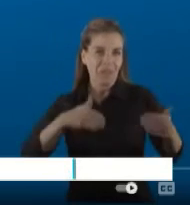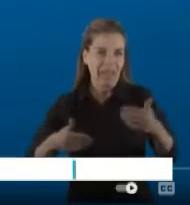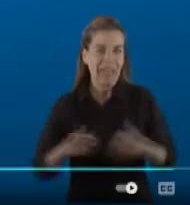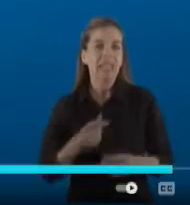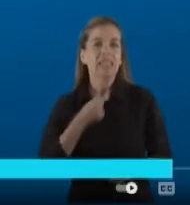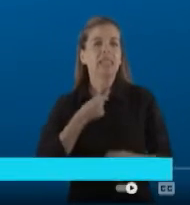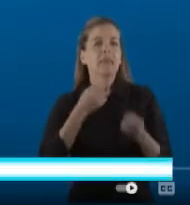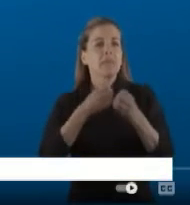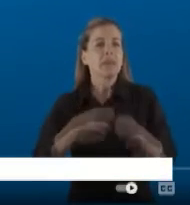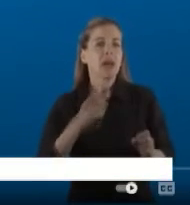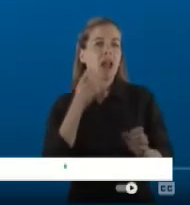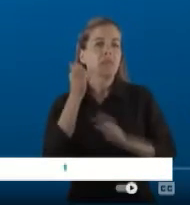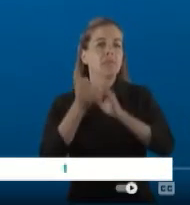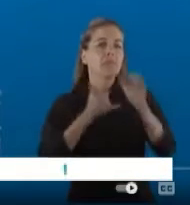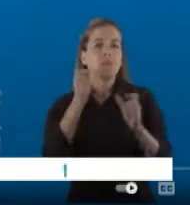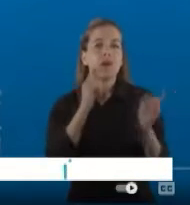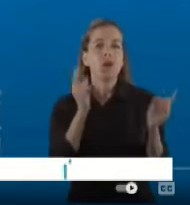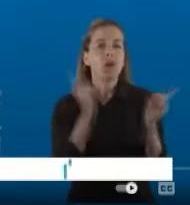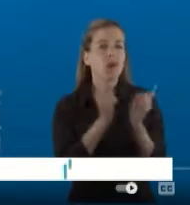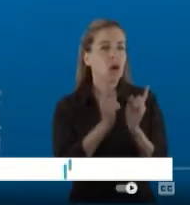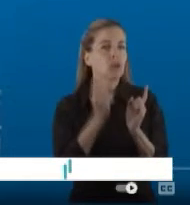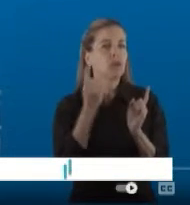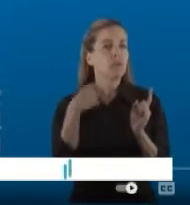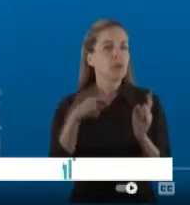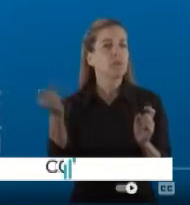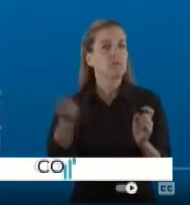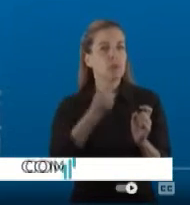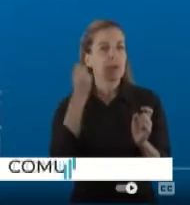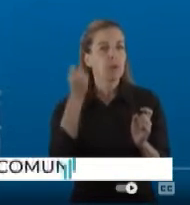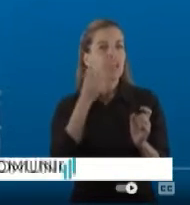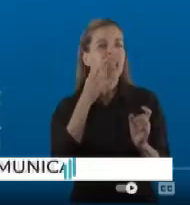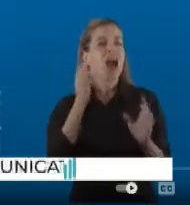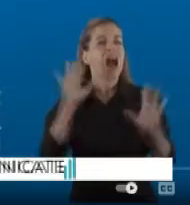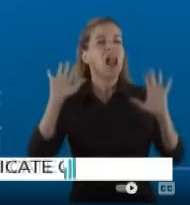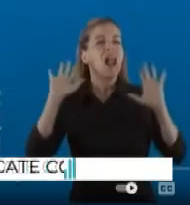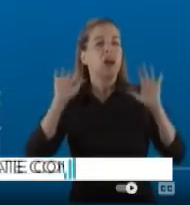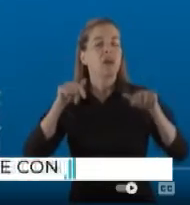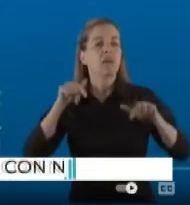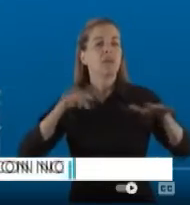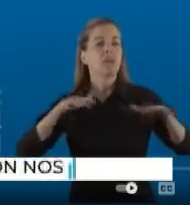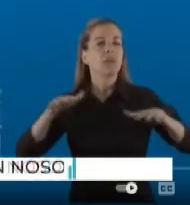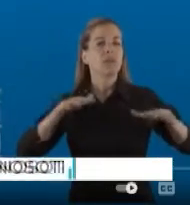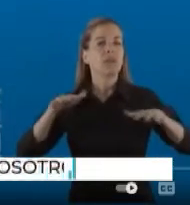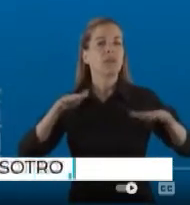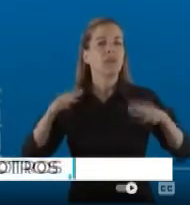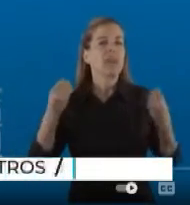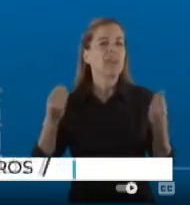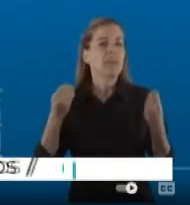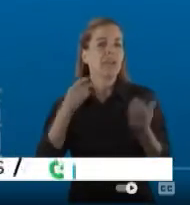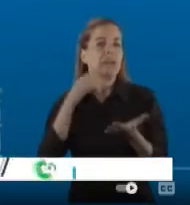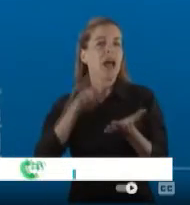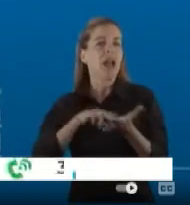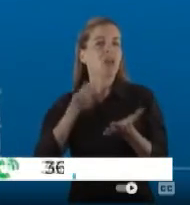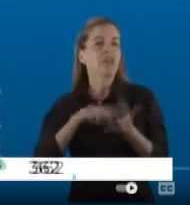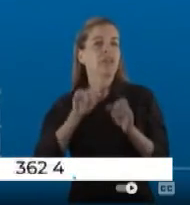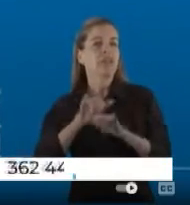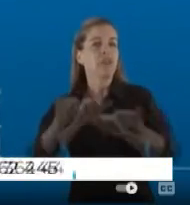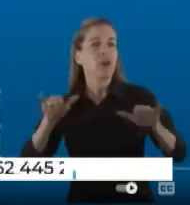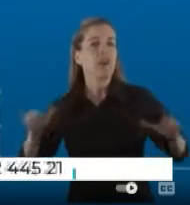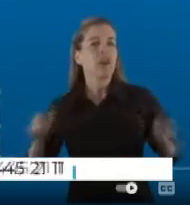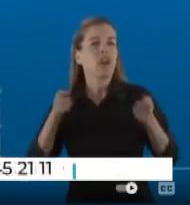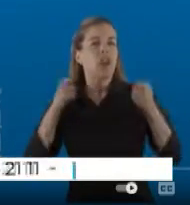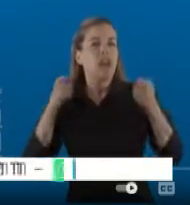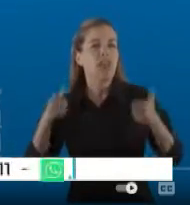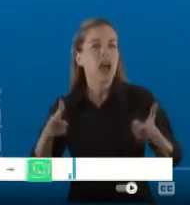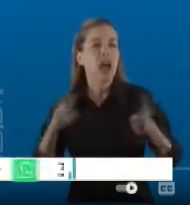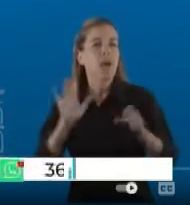Quería empezar con algo muy cortito, pero me parece que es importante destacar en estos momentos en que generalmente las noticias traen solo desánimos y